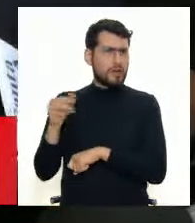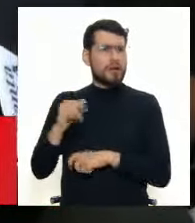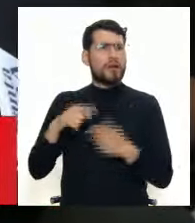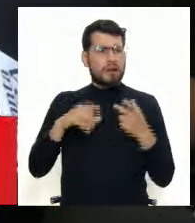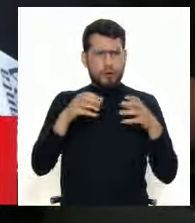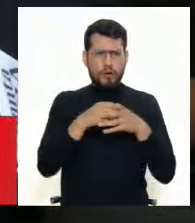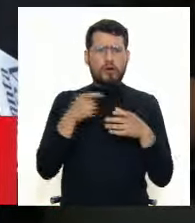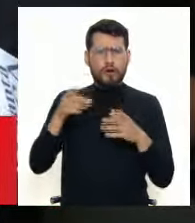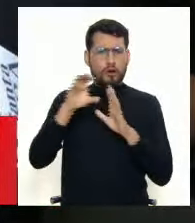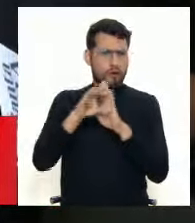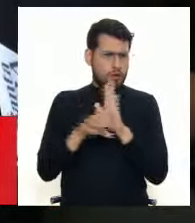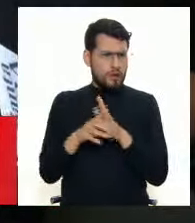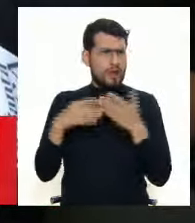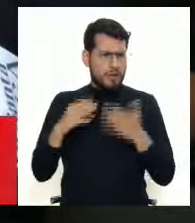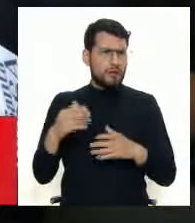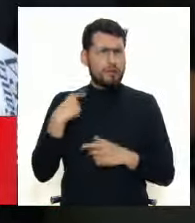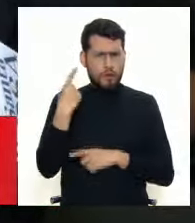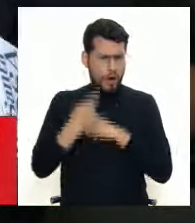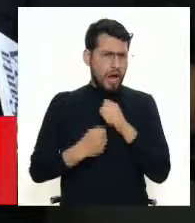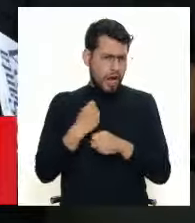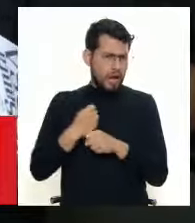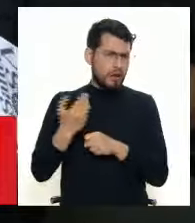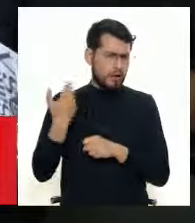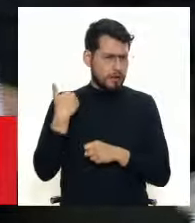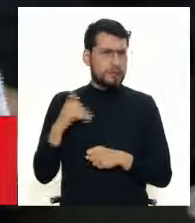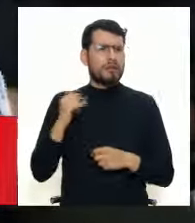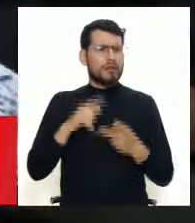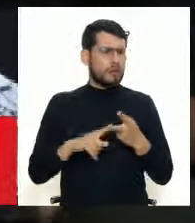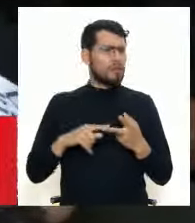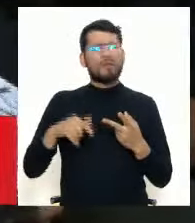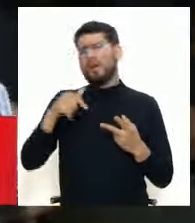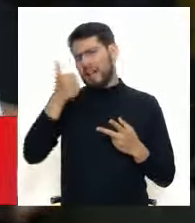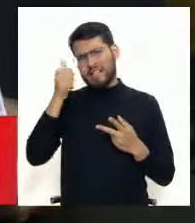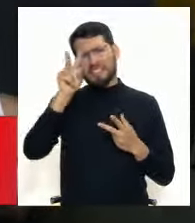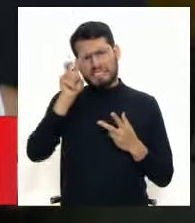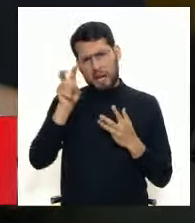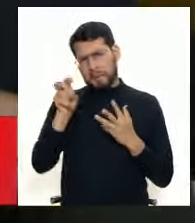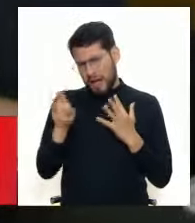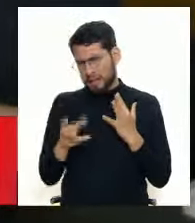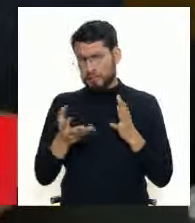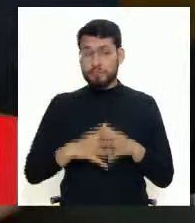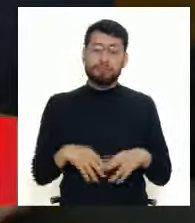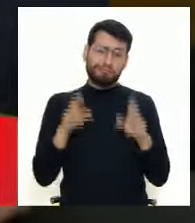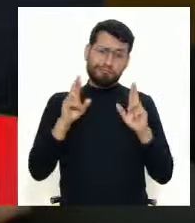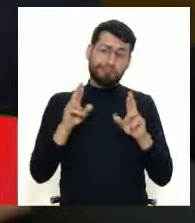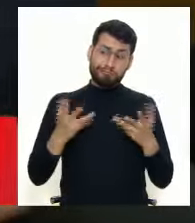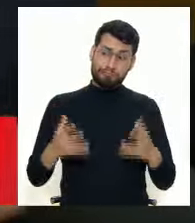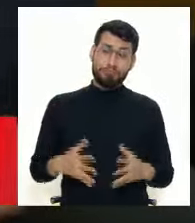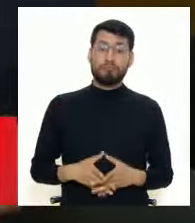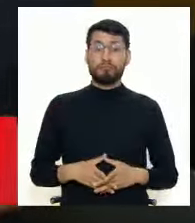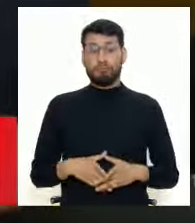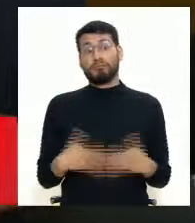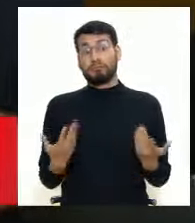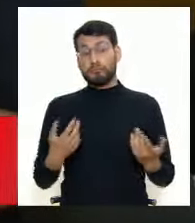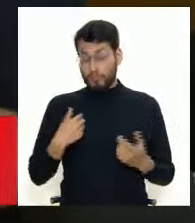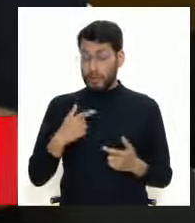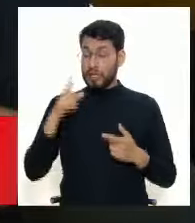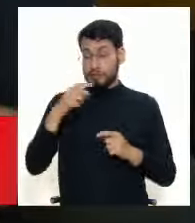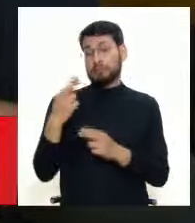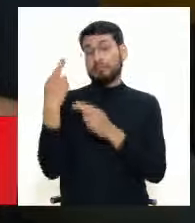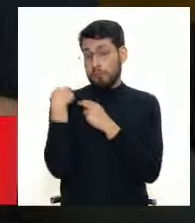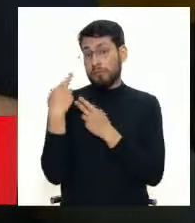de Acusaciones Constitucionales que ha estado ahí un año. Hay varios temas. Bueno, esperemos pues que los nuevos que